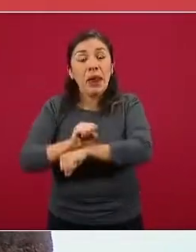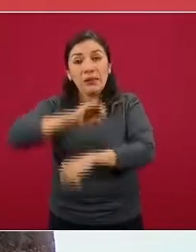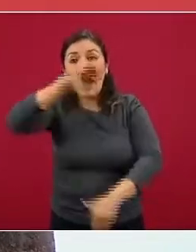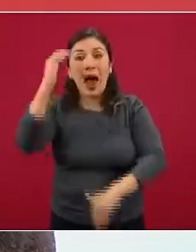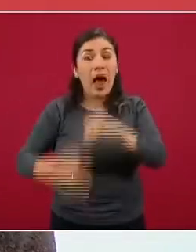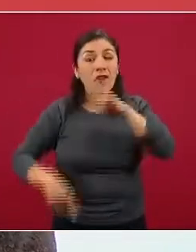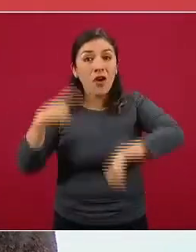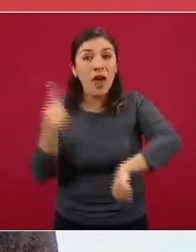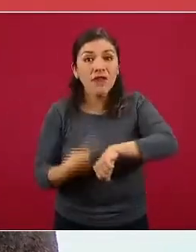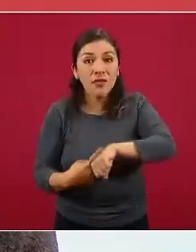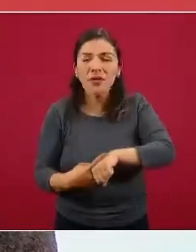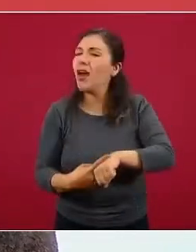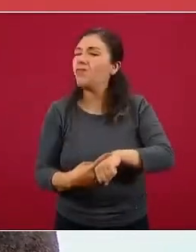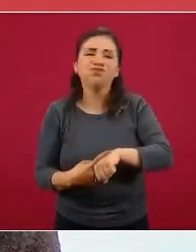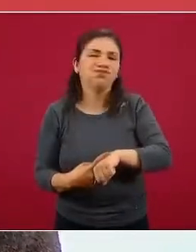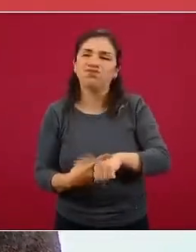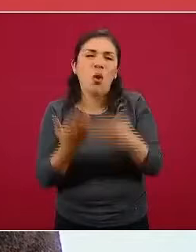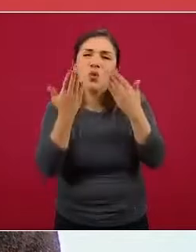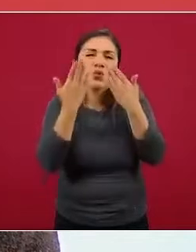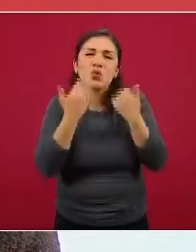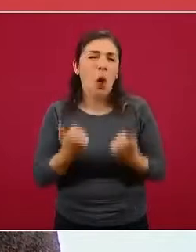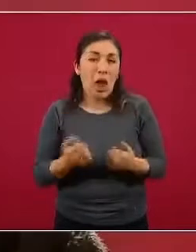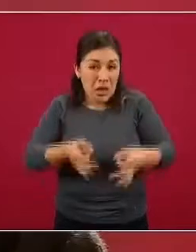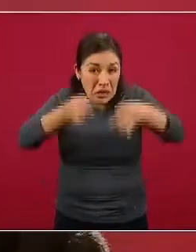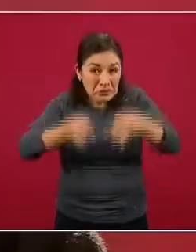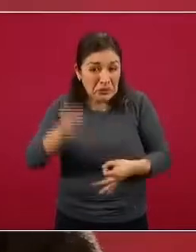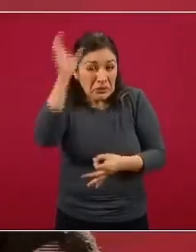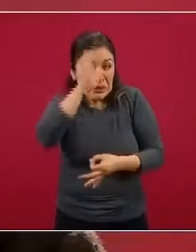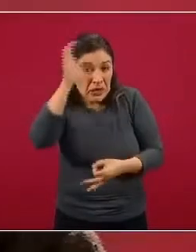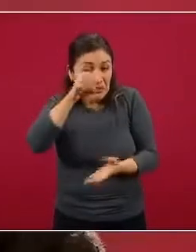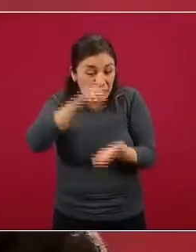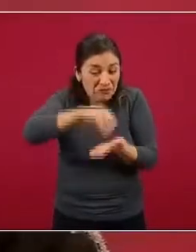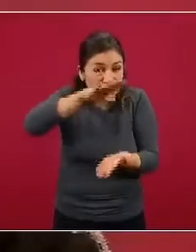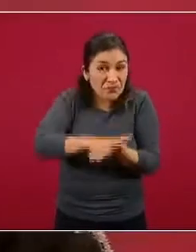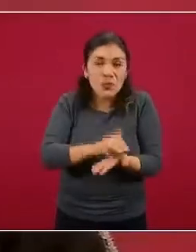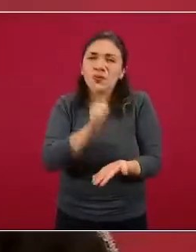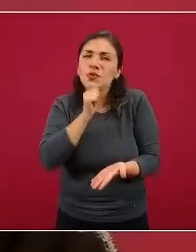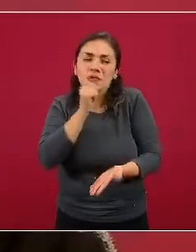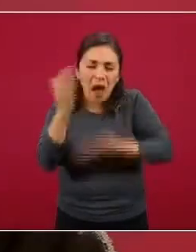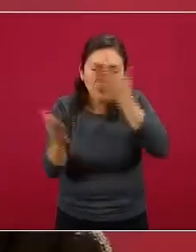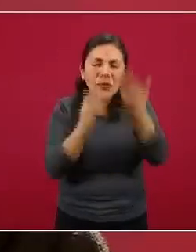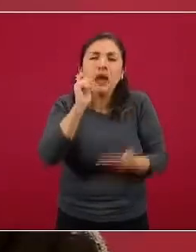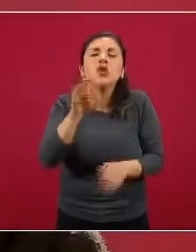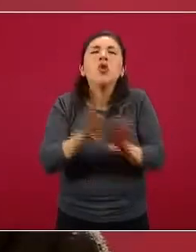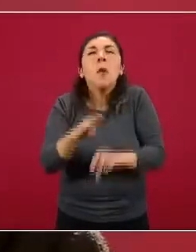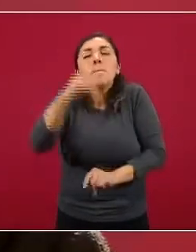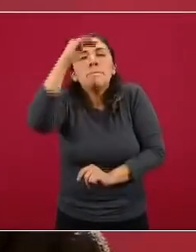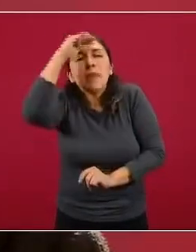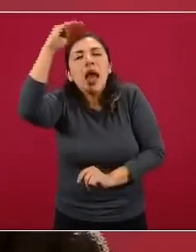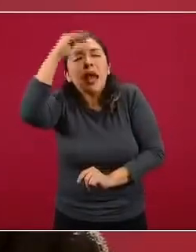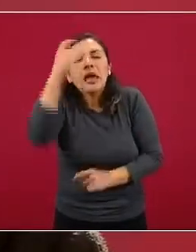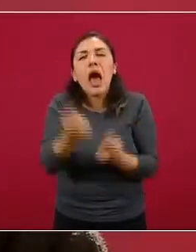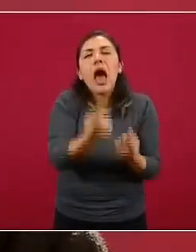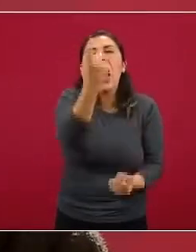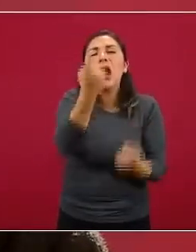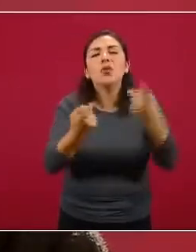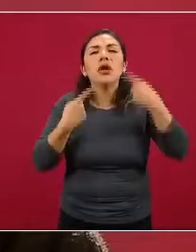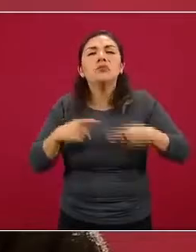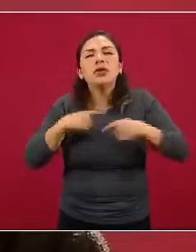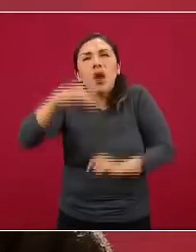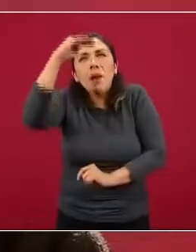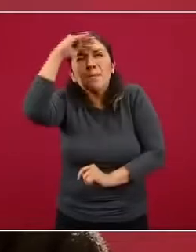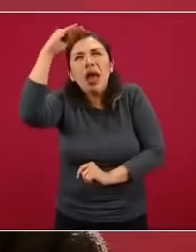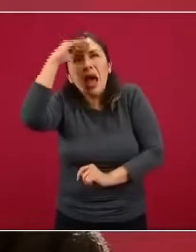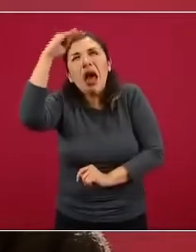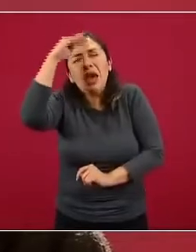Eso no tiene un fundamento científico claro y ha sido simplemente una especulación que han hecho algunas